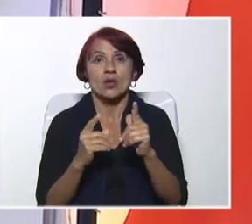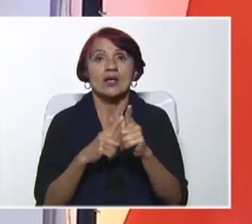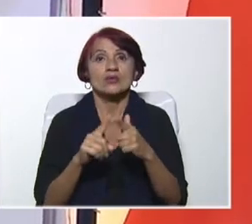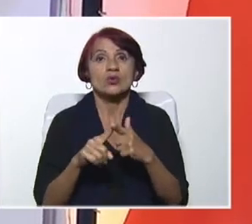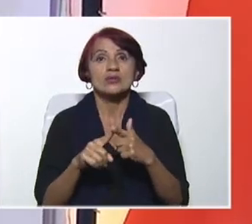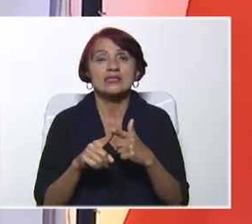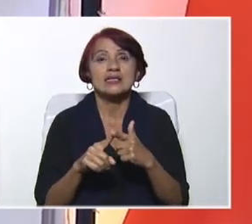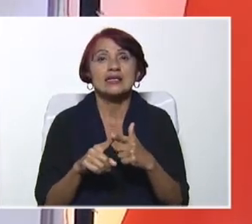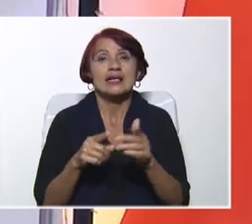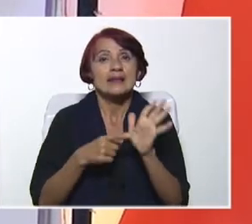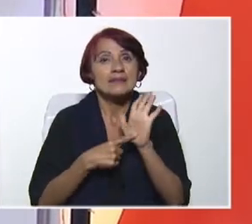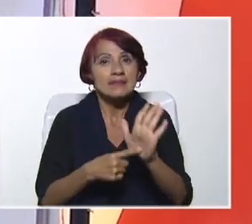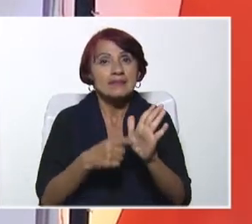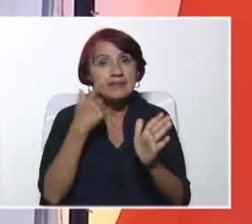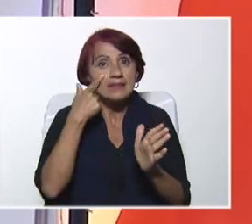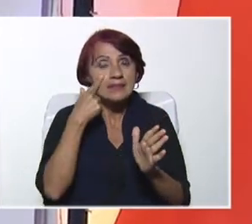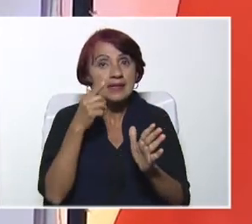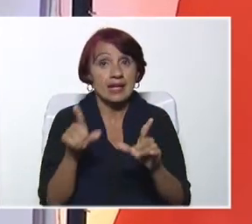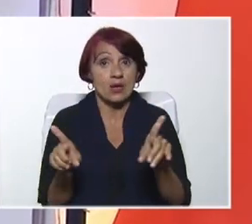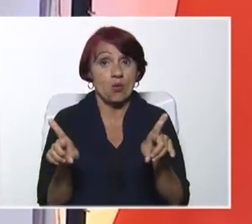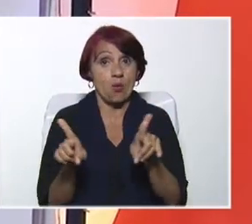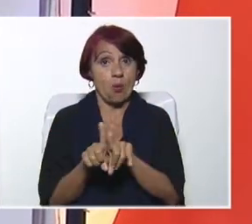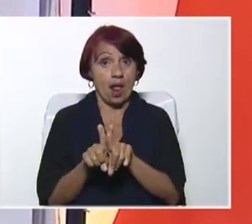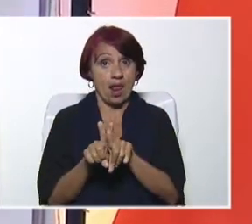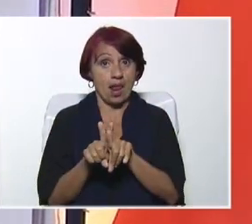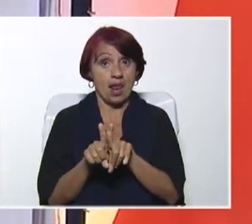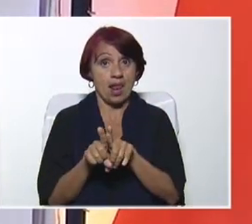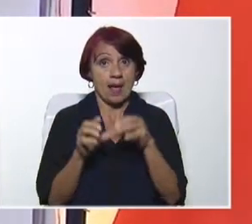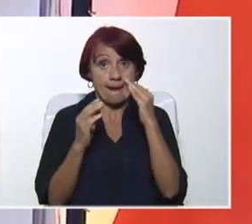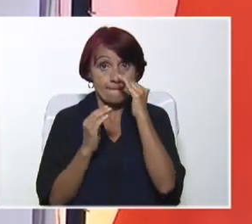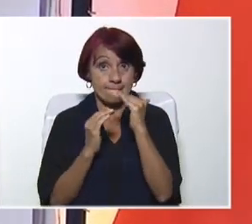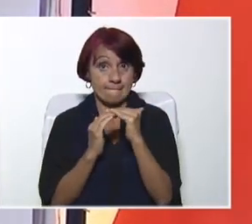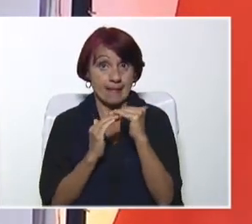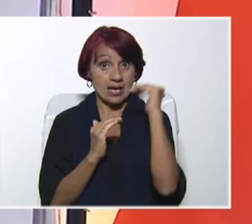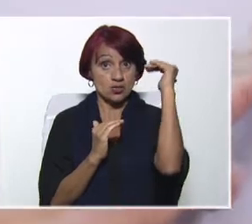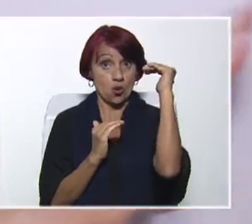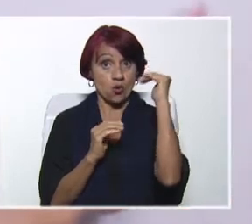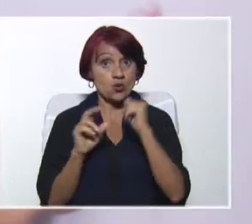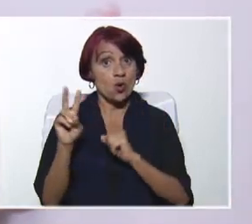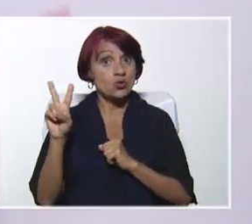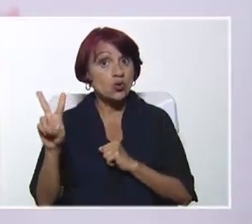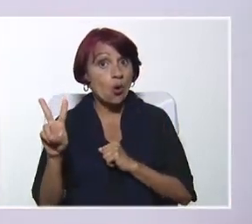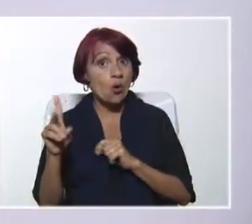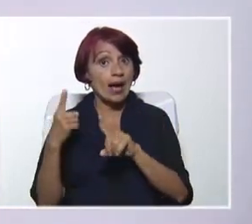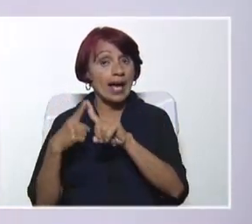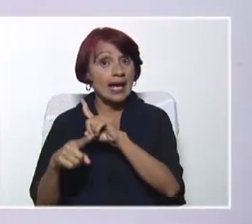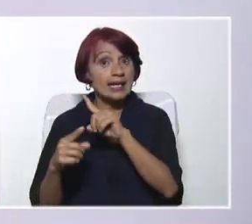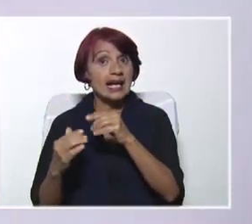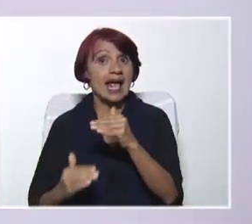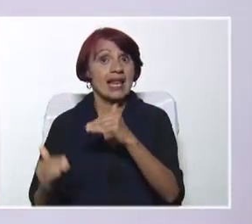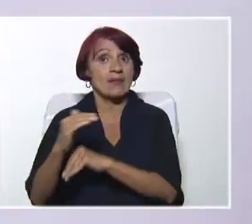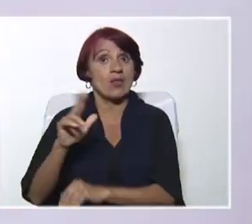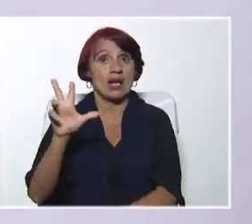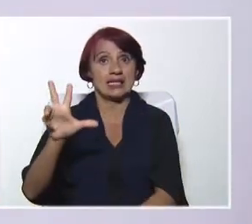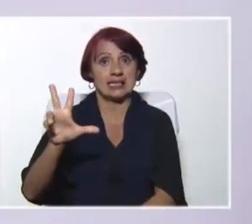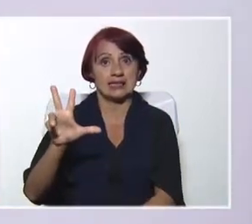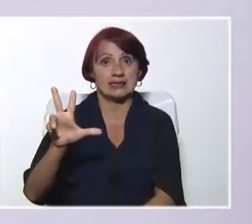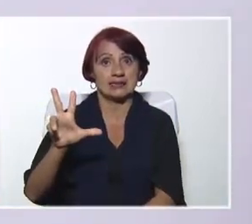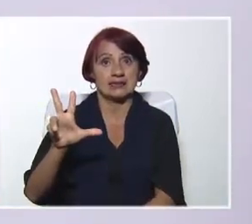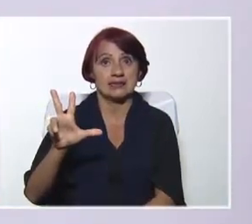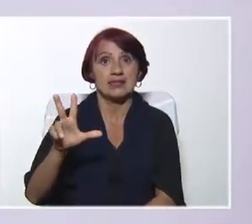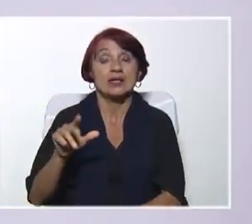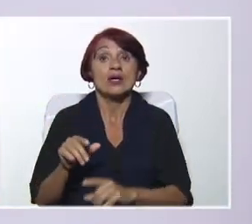Entonces tendríamos que es igual al mayor es 2x al cubo,